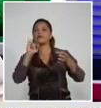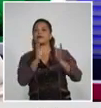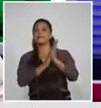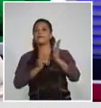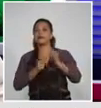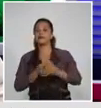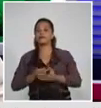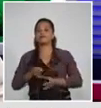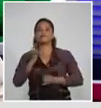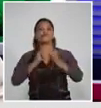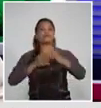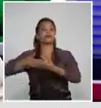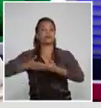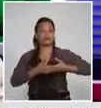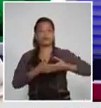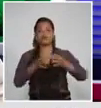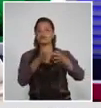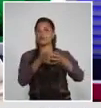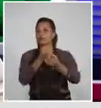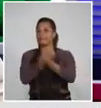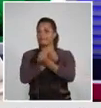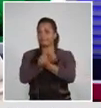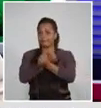Grupos de mucho riesgo.